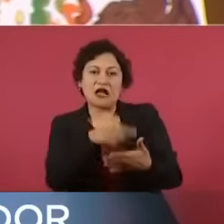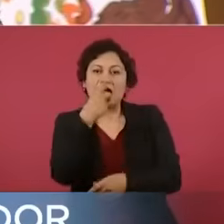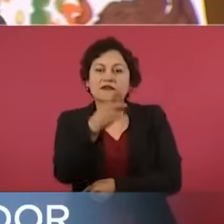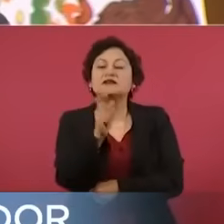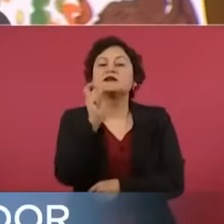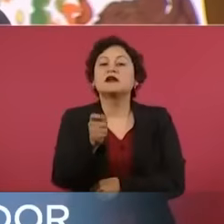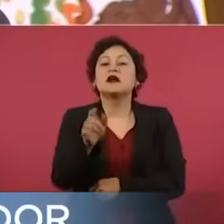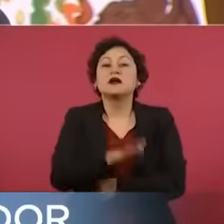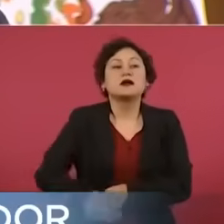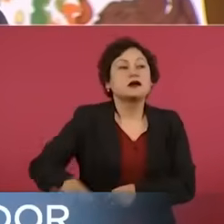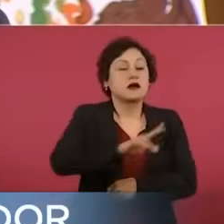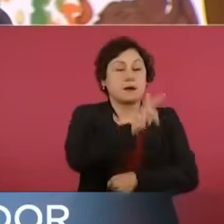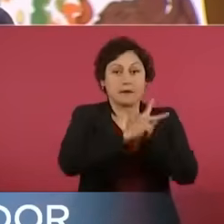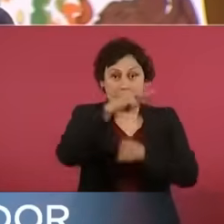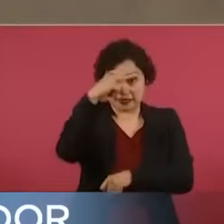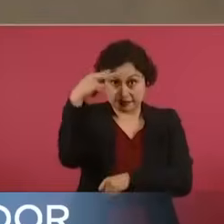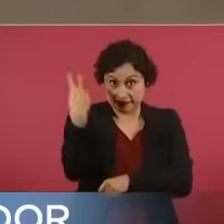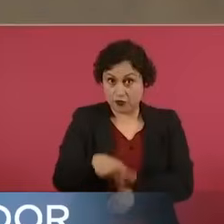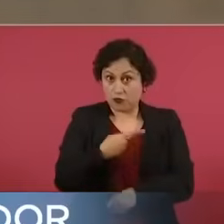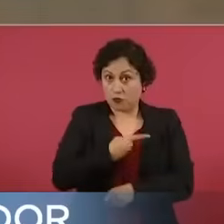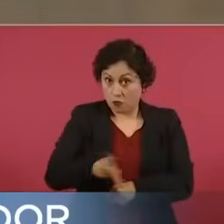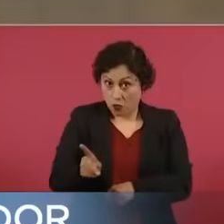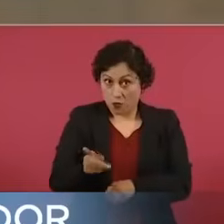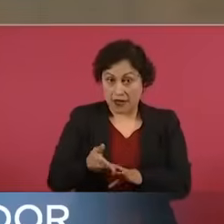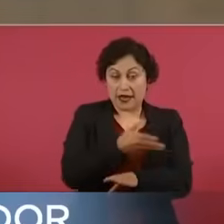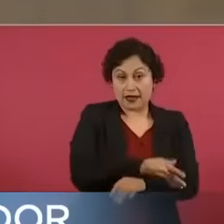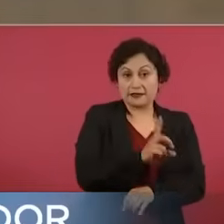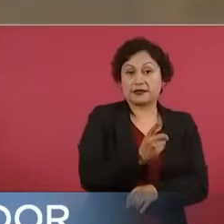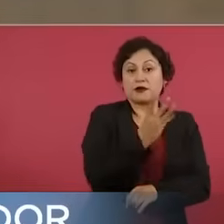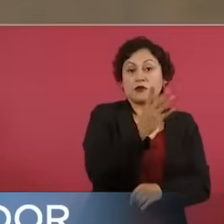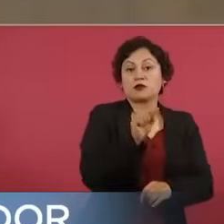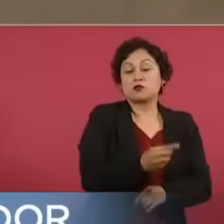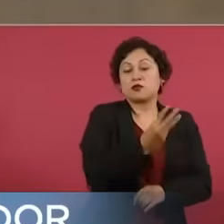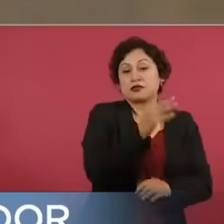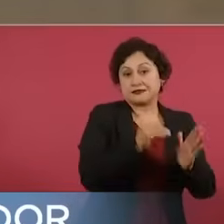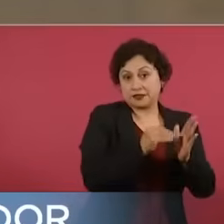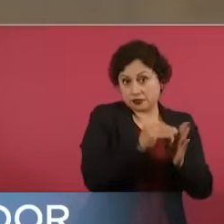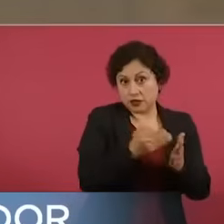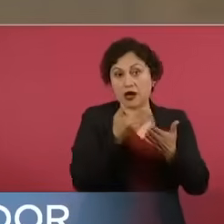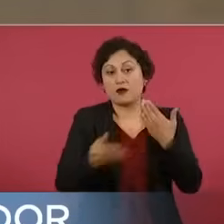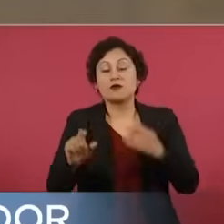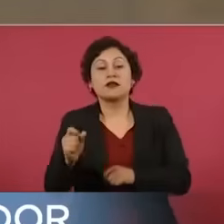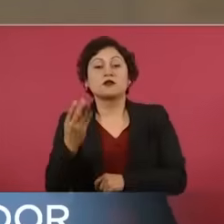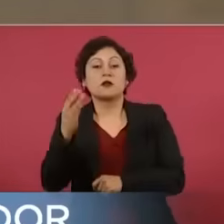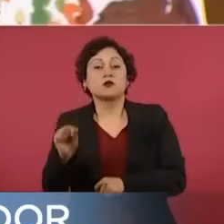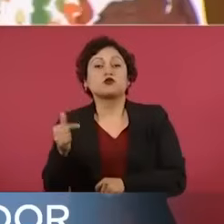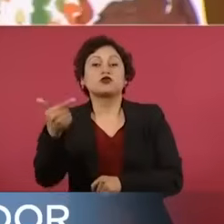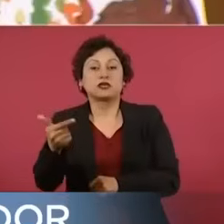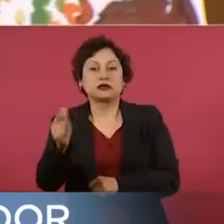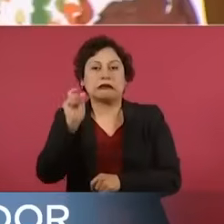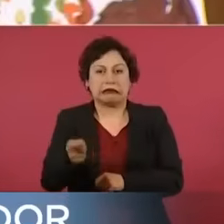pasó de 34.3 millones de personas a 24.7, es decir,